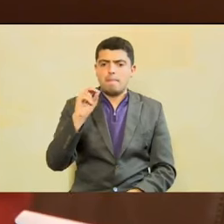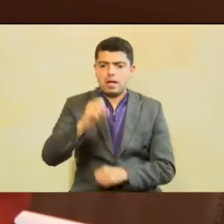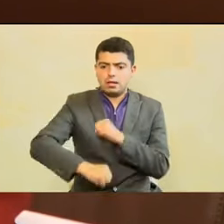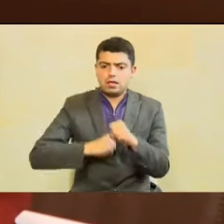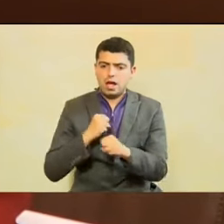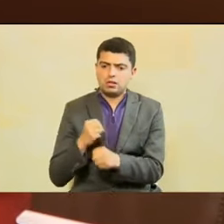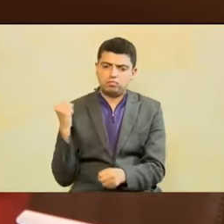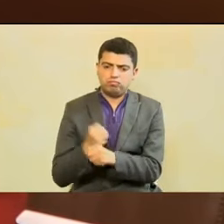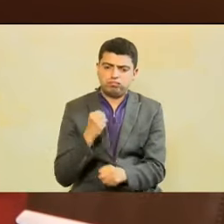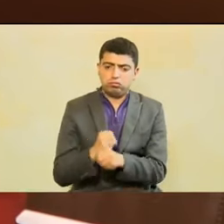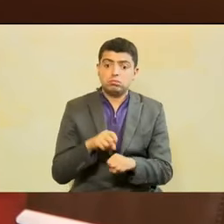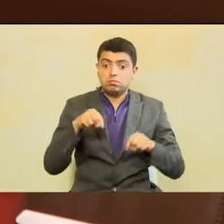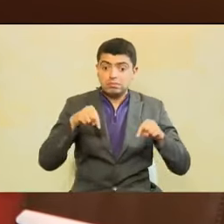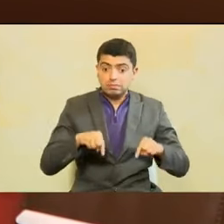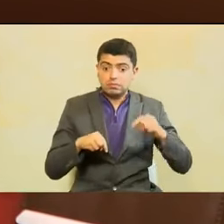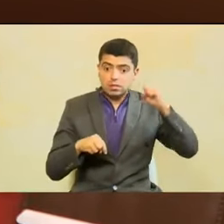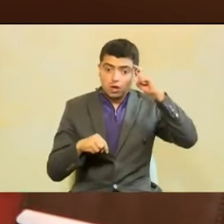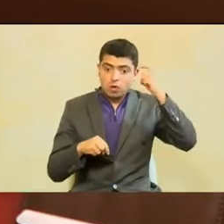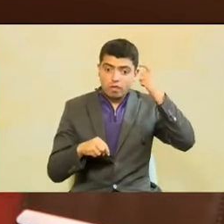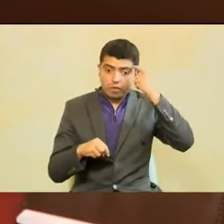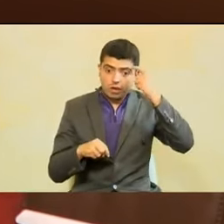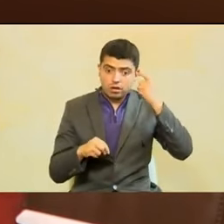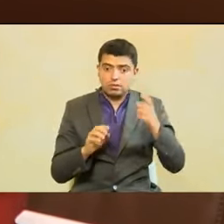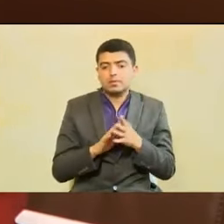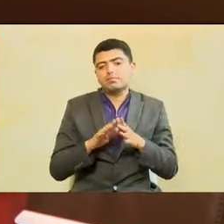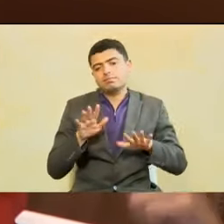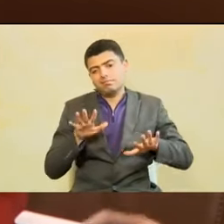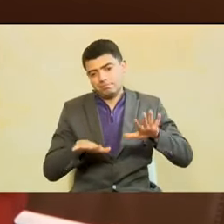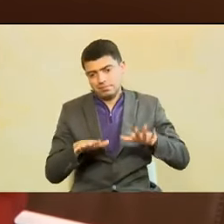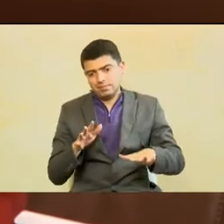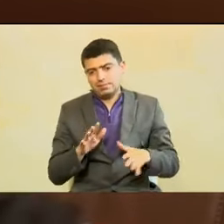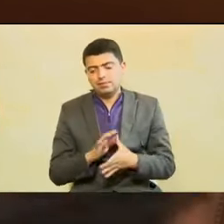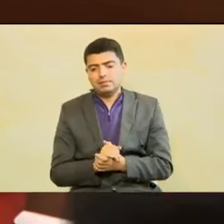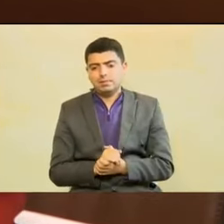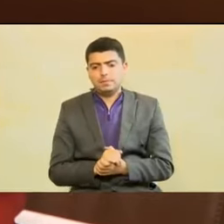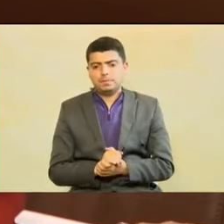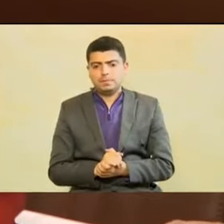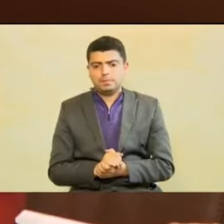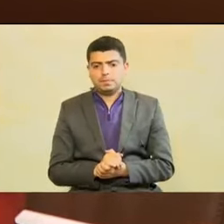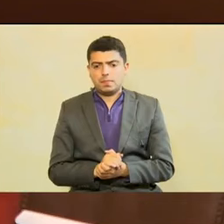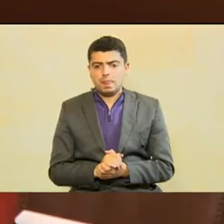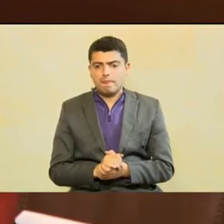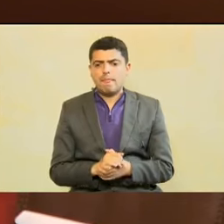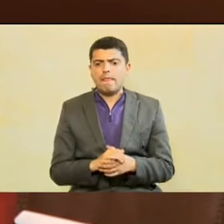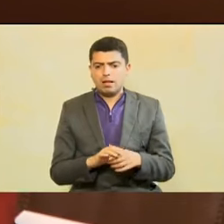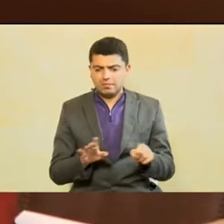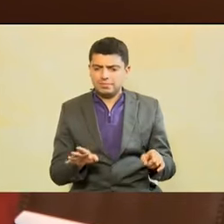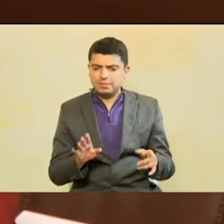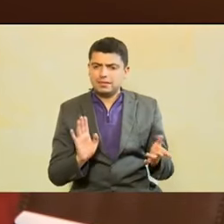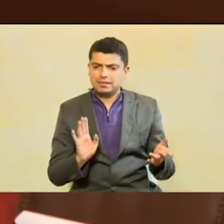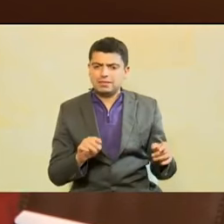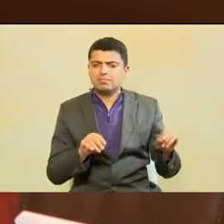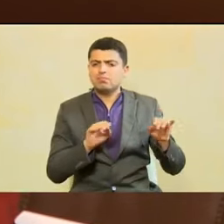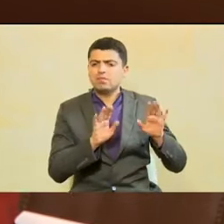que este gobierno que en ocasiones se